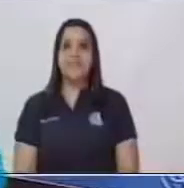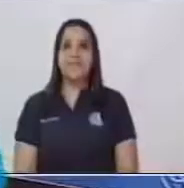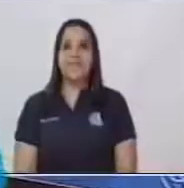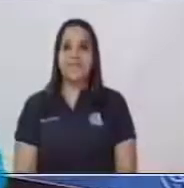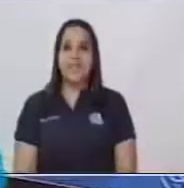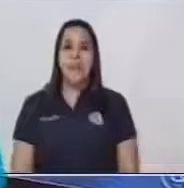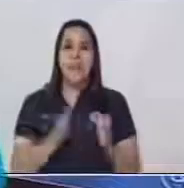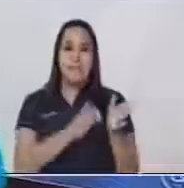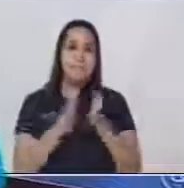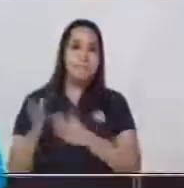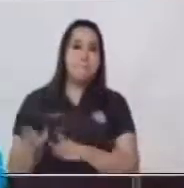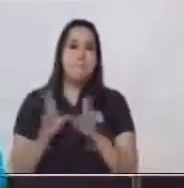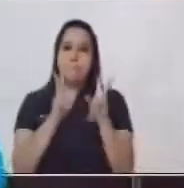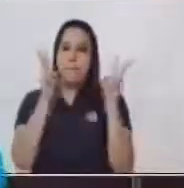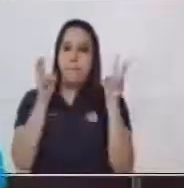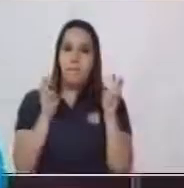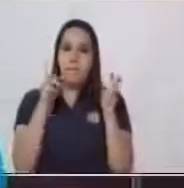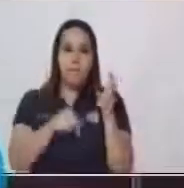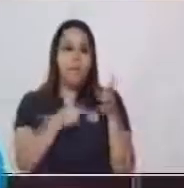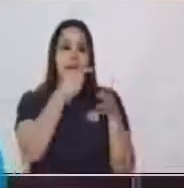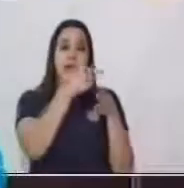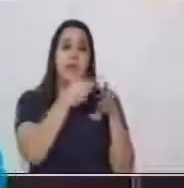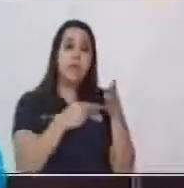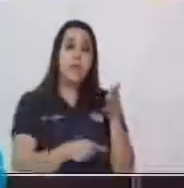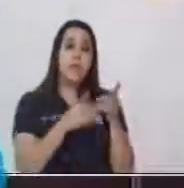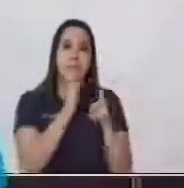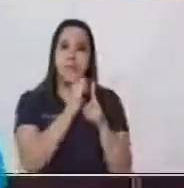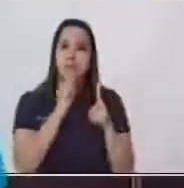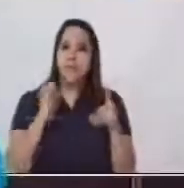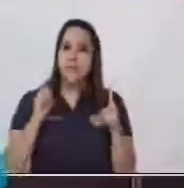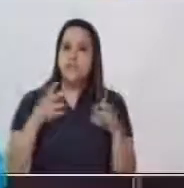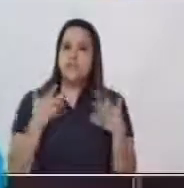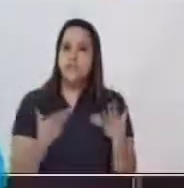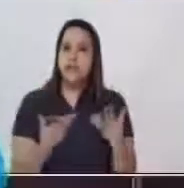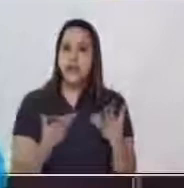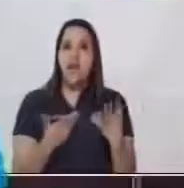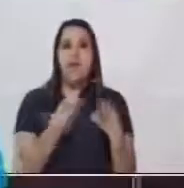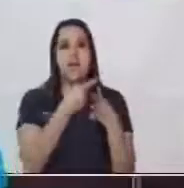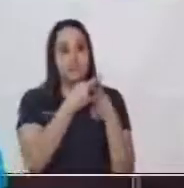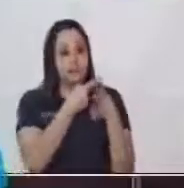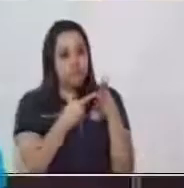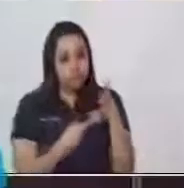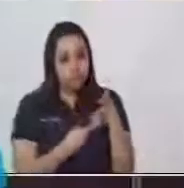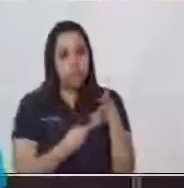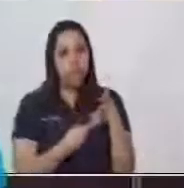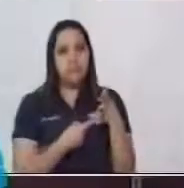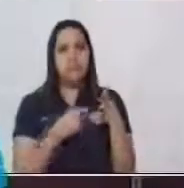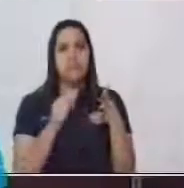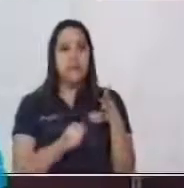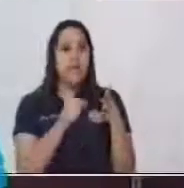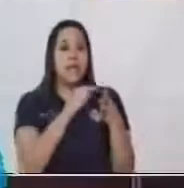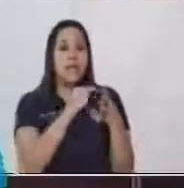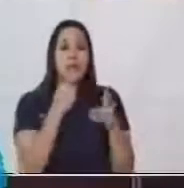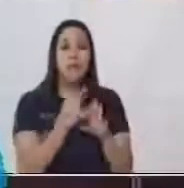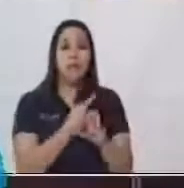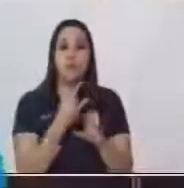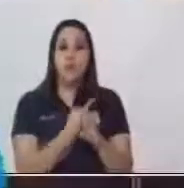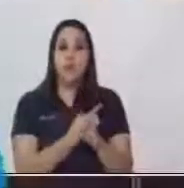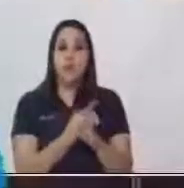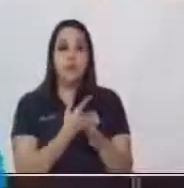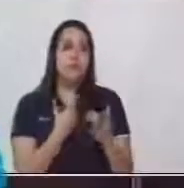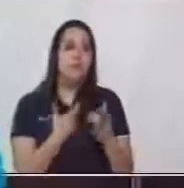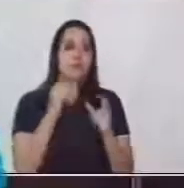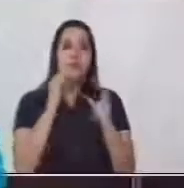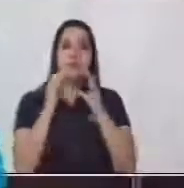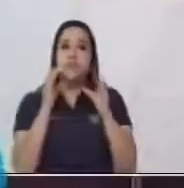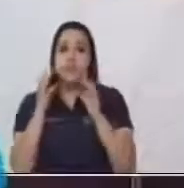El tema de tipos de oraciones se basa en esas clasificaciones que utilizamos cuando nos comunicamos